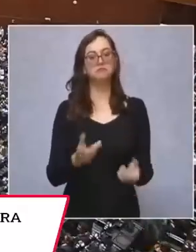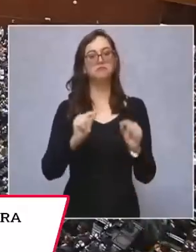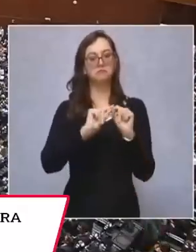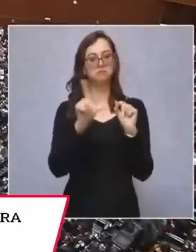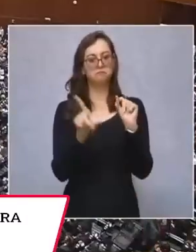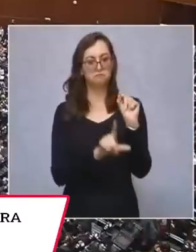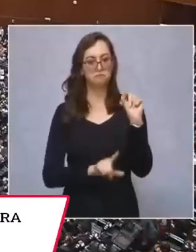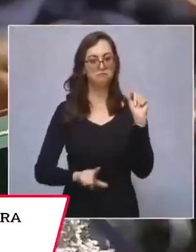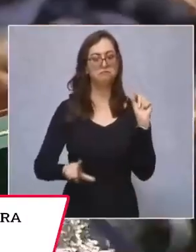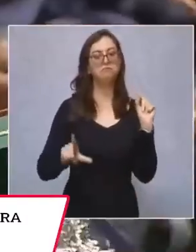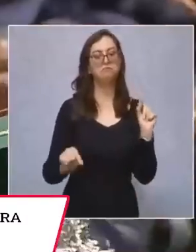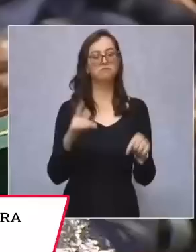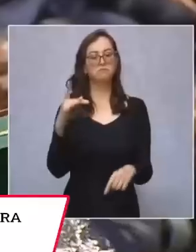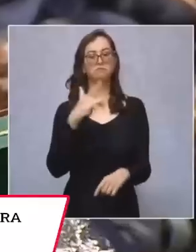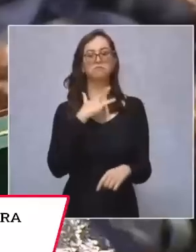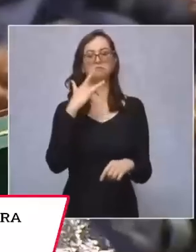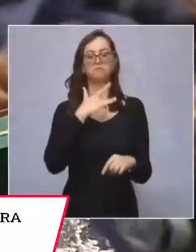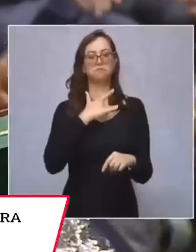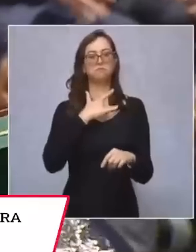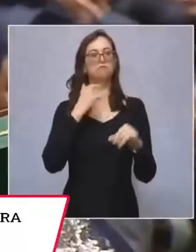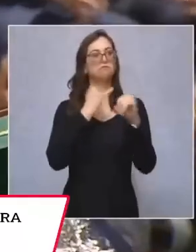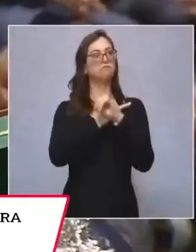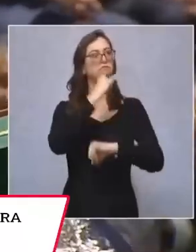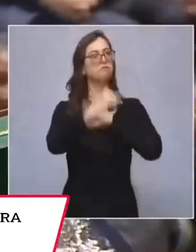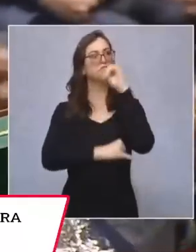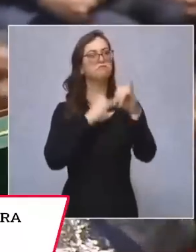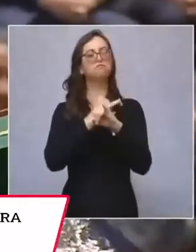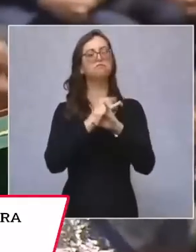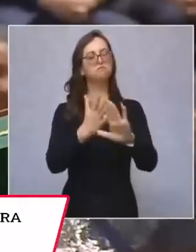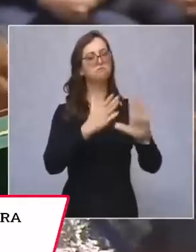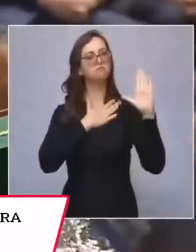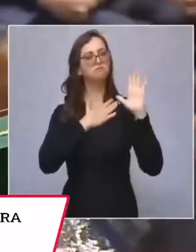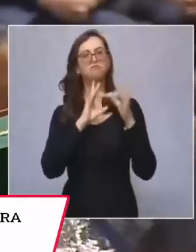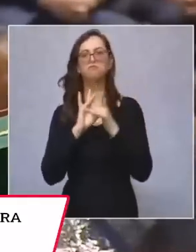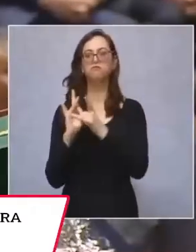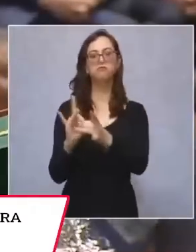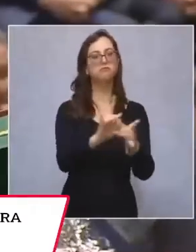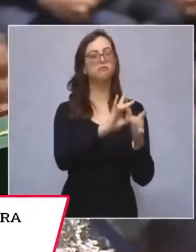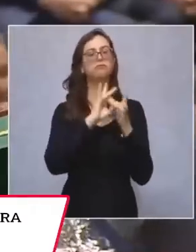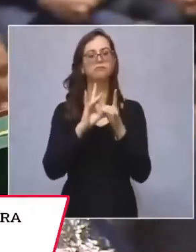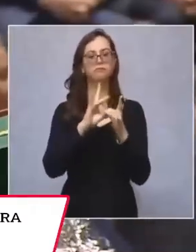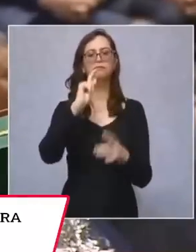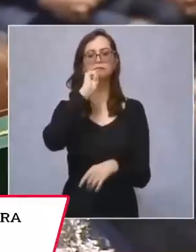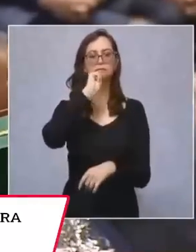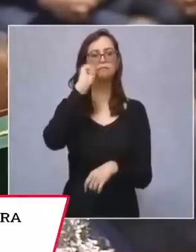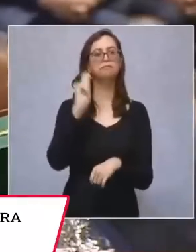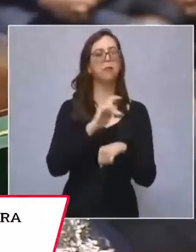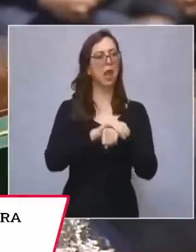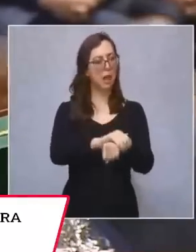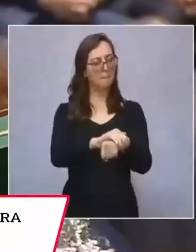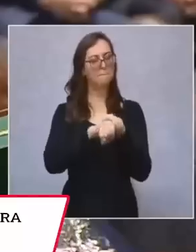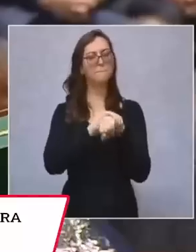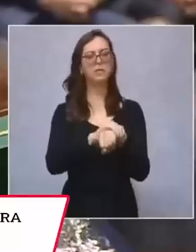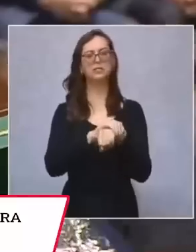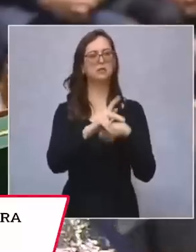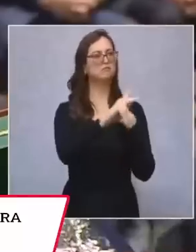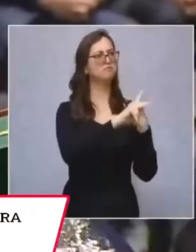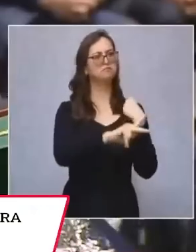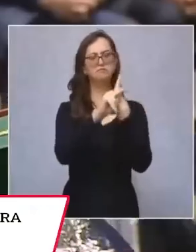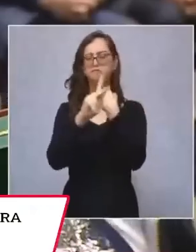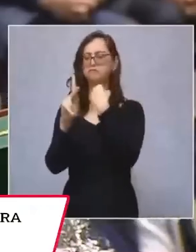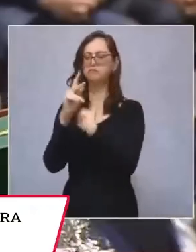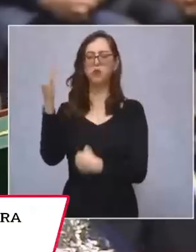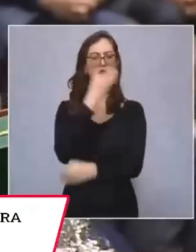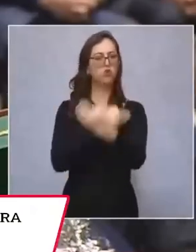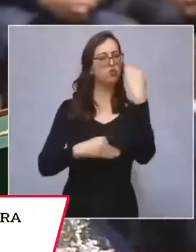mujer con la bandera nacional representando al gobierno de México. Son varios signos que pues vamos a ver en este